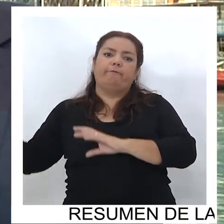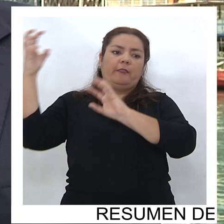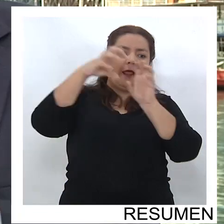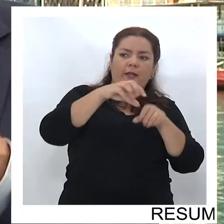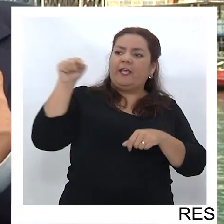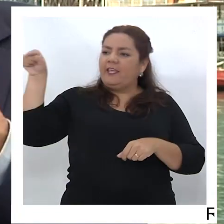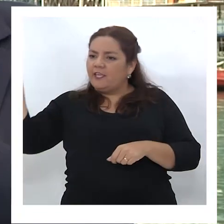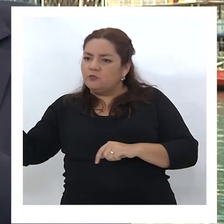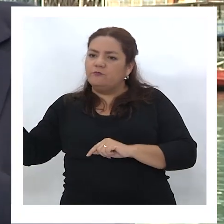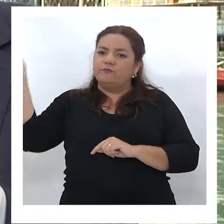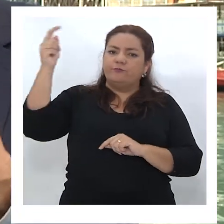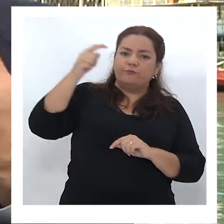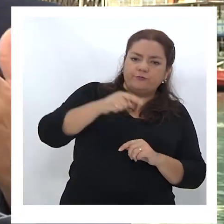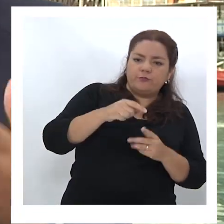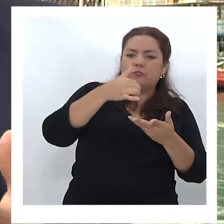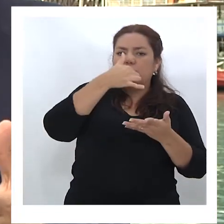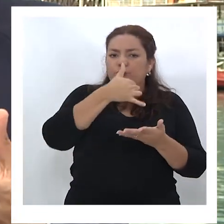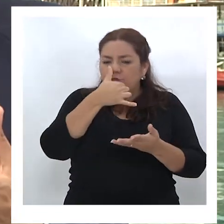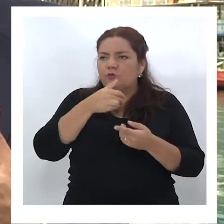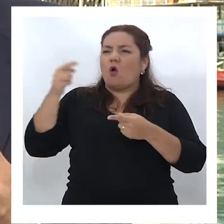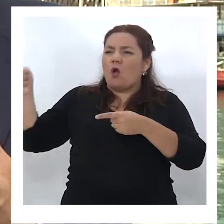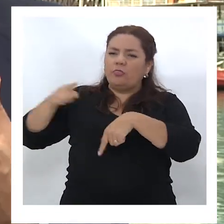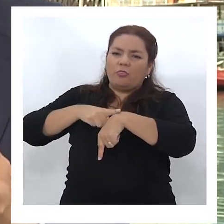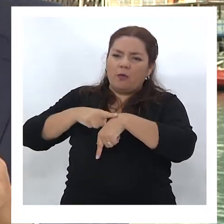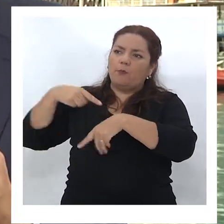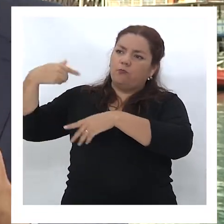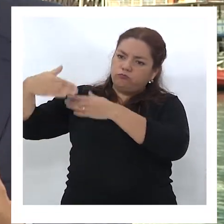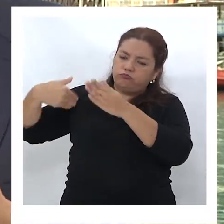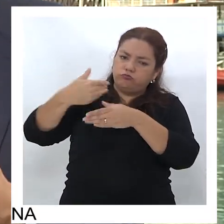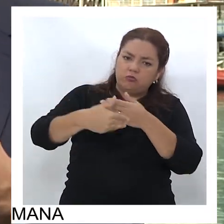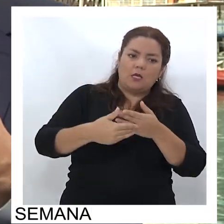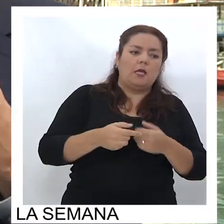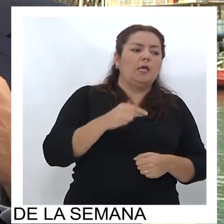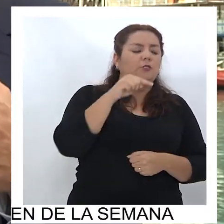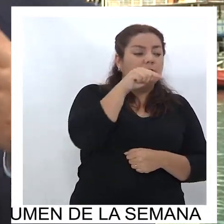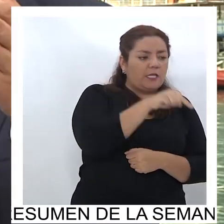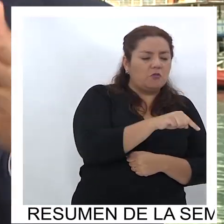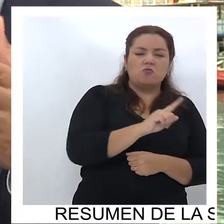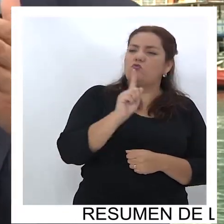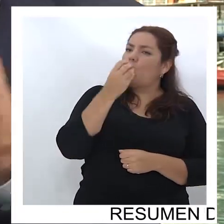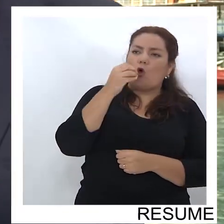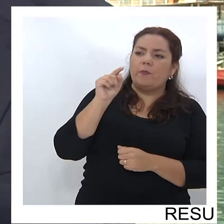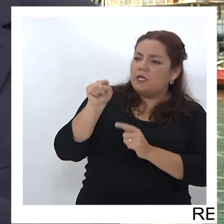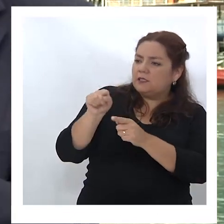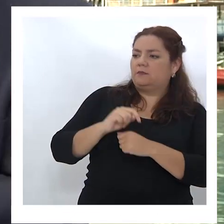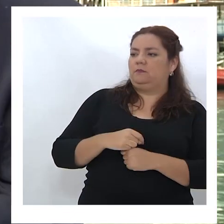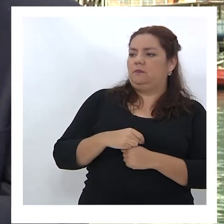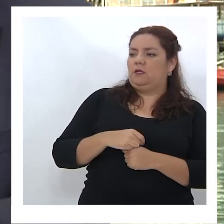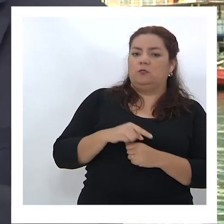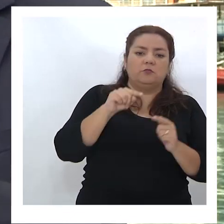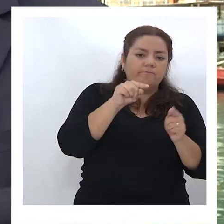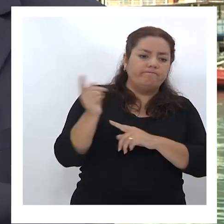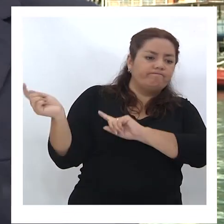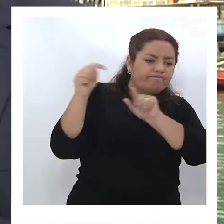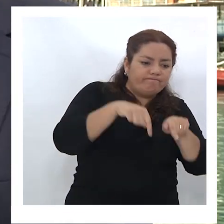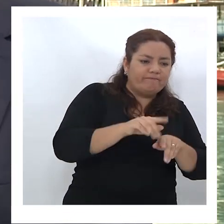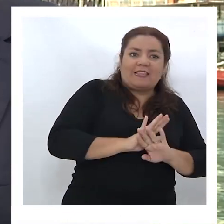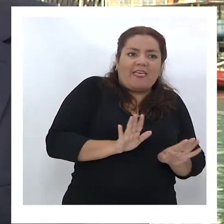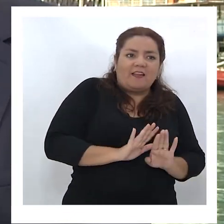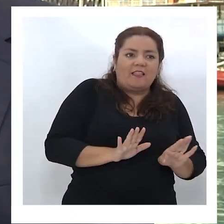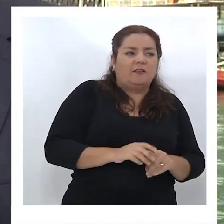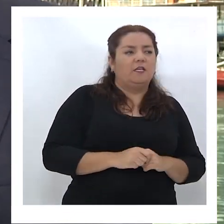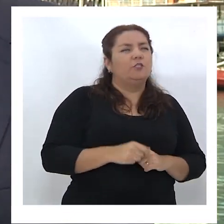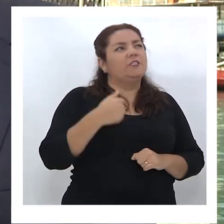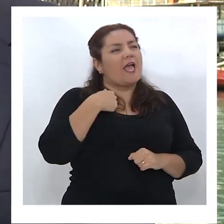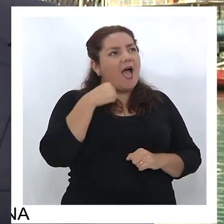etc. Entonces hay una conciencia en el ciudadano, en el consumidor, de preferir, digamos, un producto que es más amigable con el